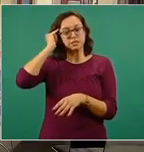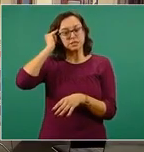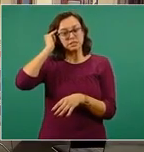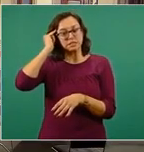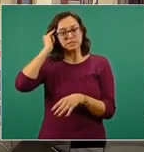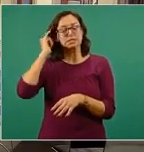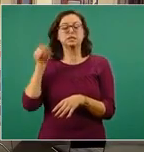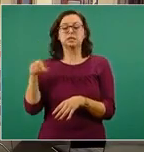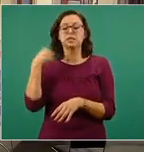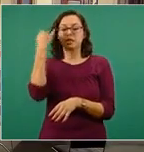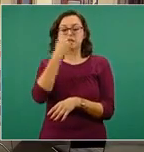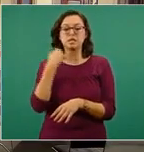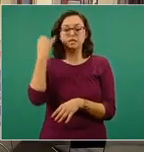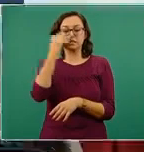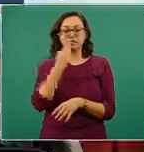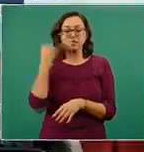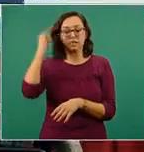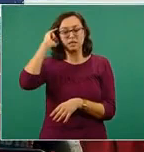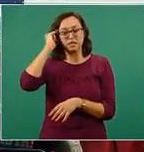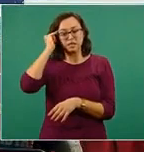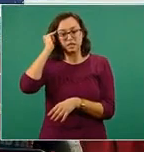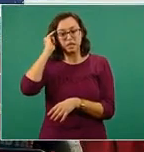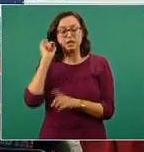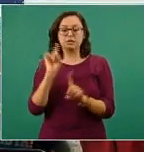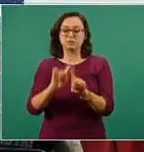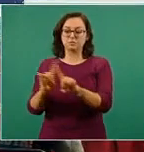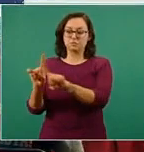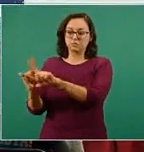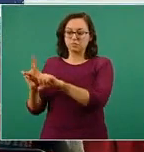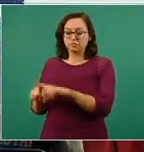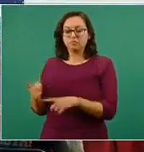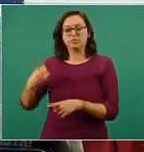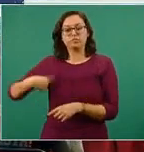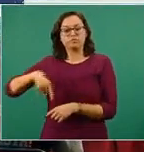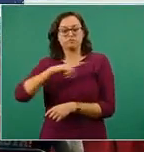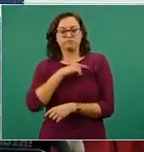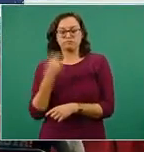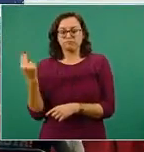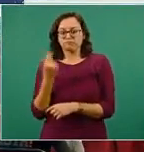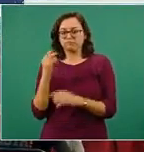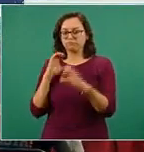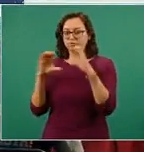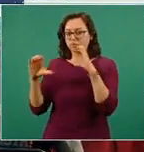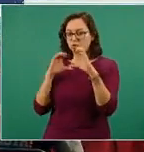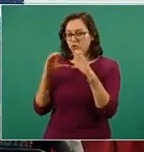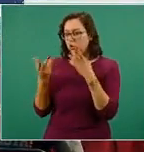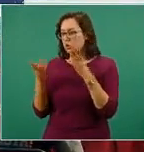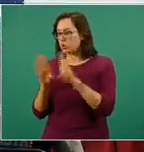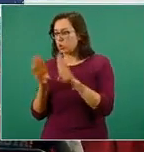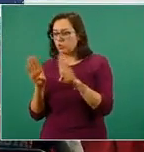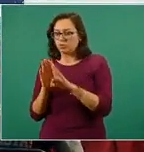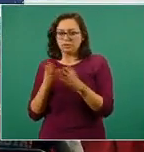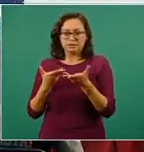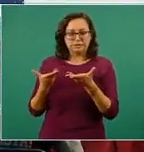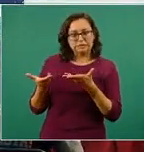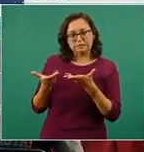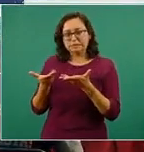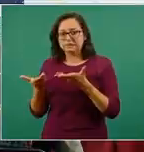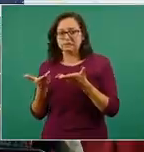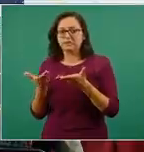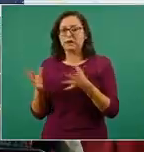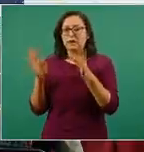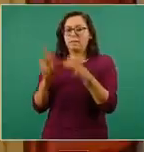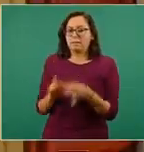de lengua, que hablan lengua materna, con quienes tuvimos que comunicarnos y buscar estrategias muy específicas